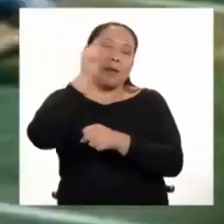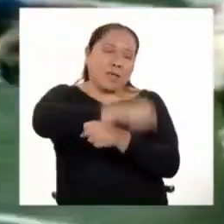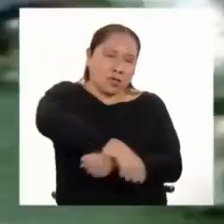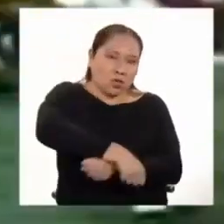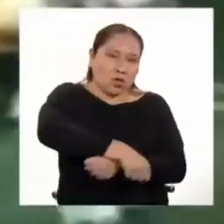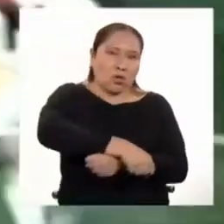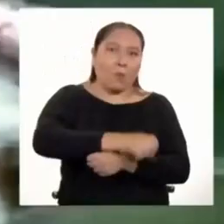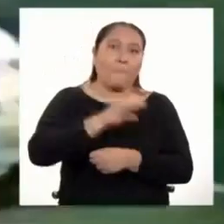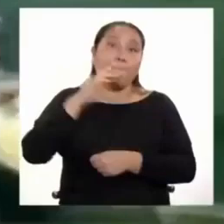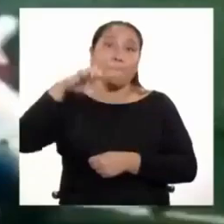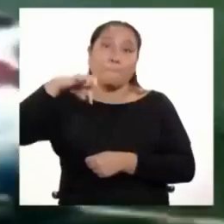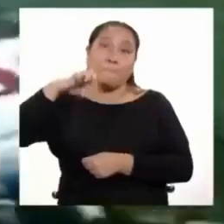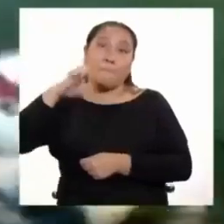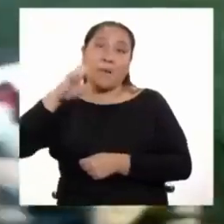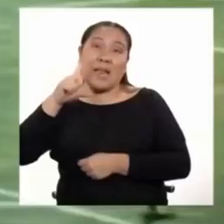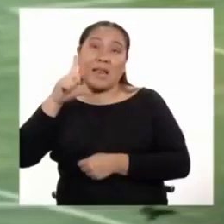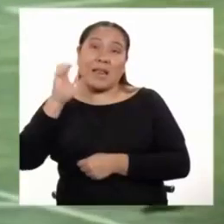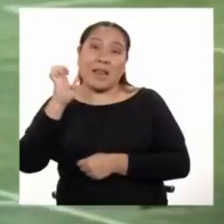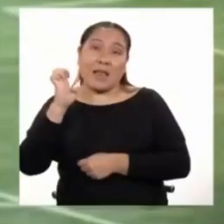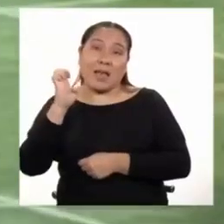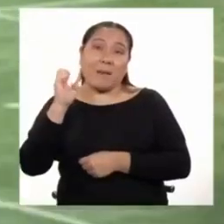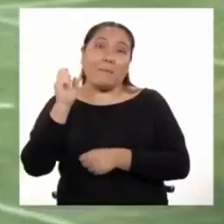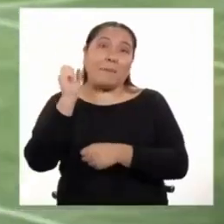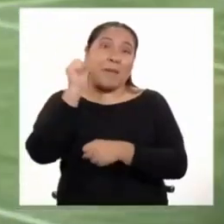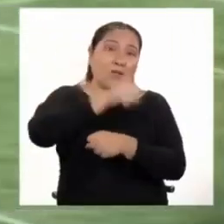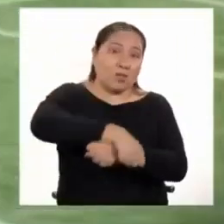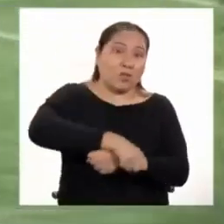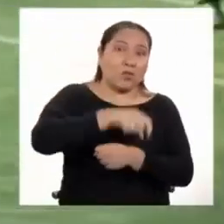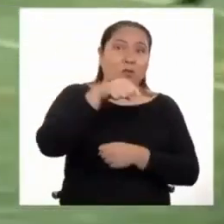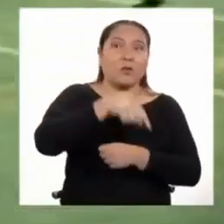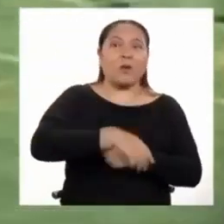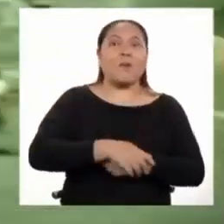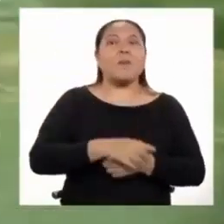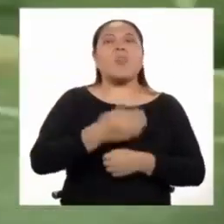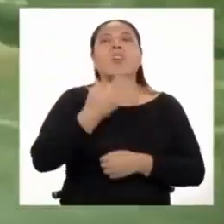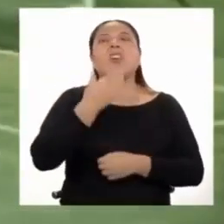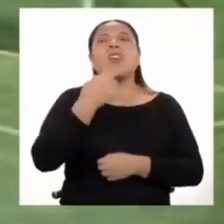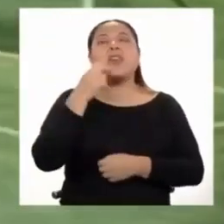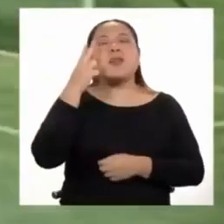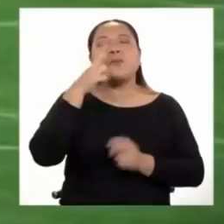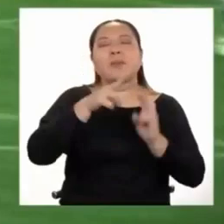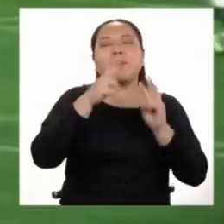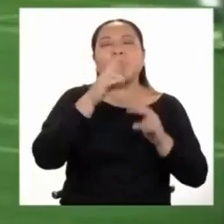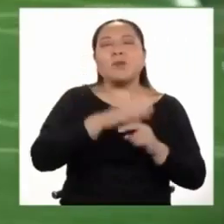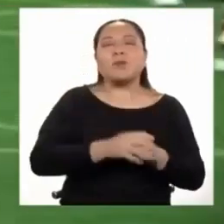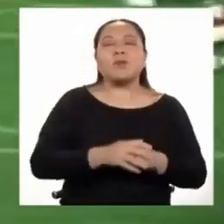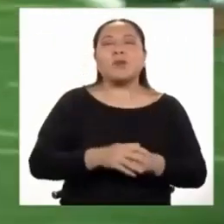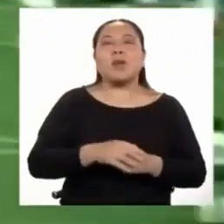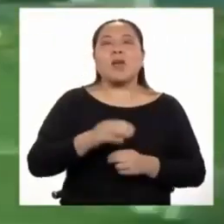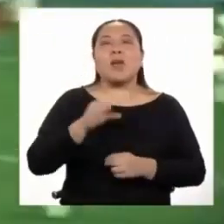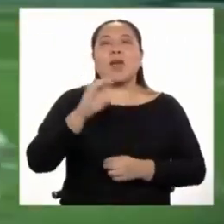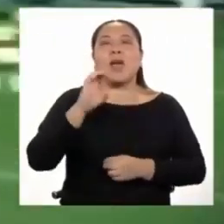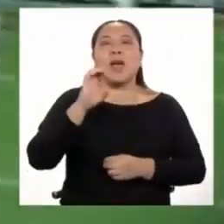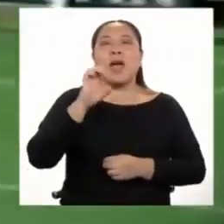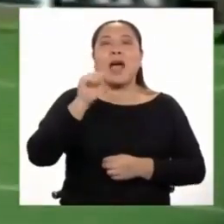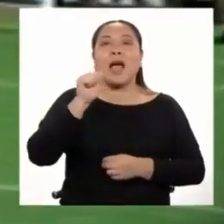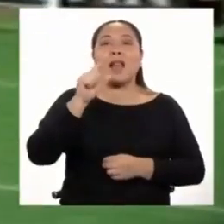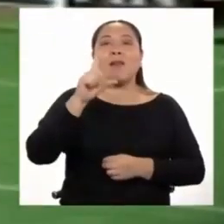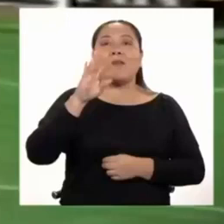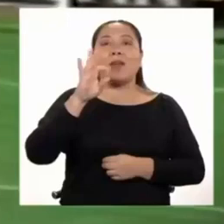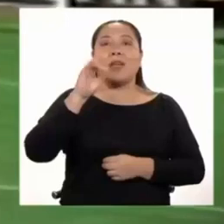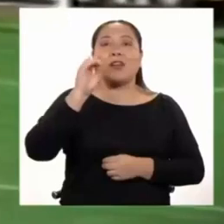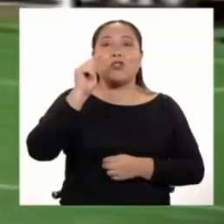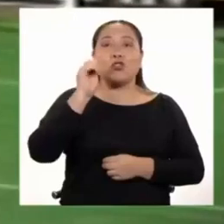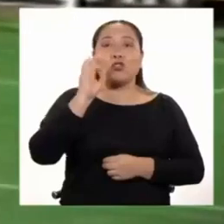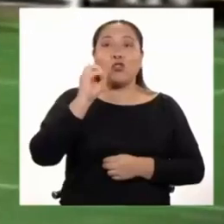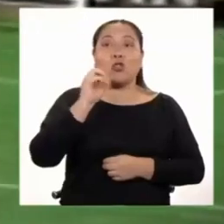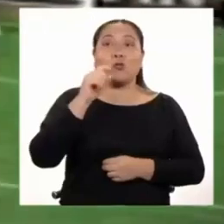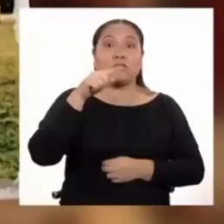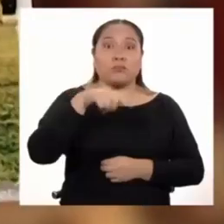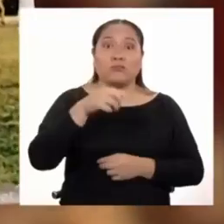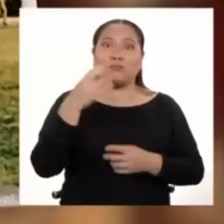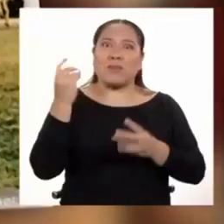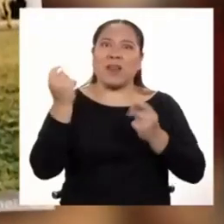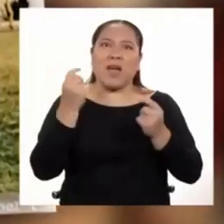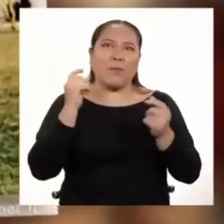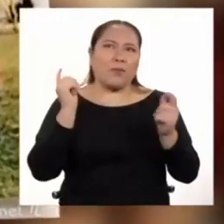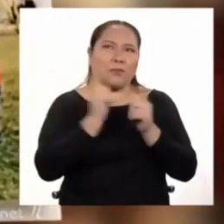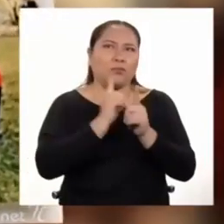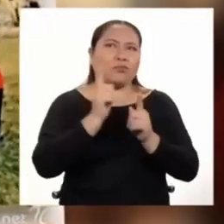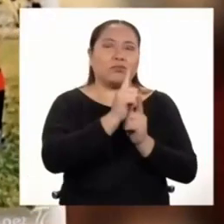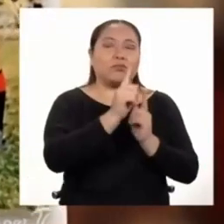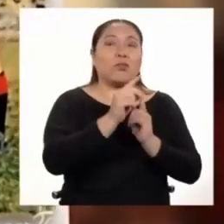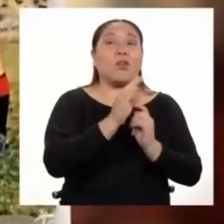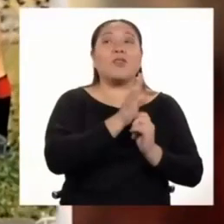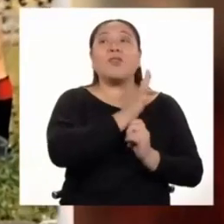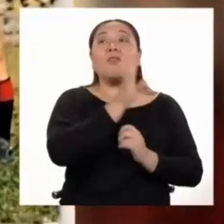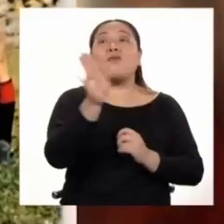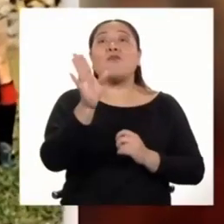ese equipo peruano destacó Alberto "El Jet" Gallardo, veloz puntero derecho que llegó a jugar en el Milán de